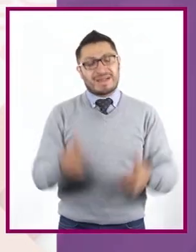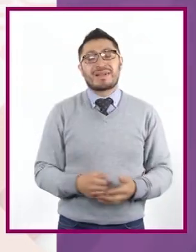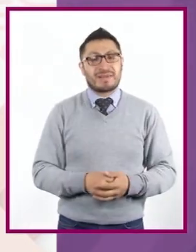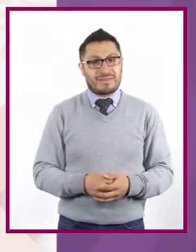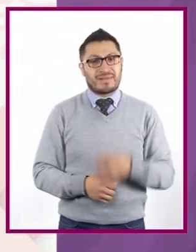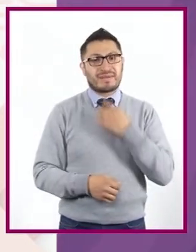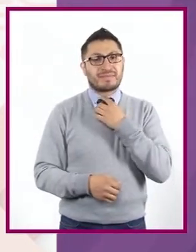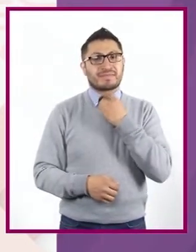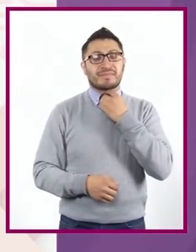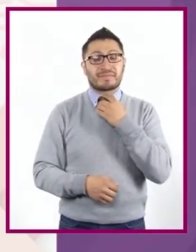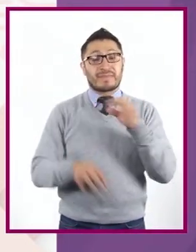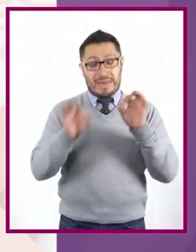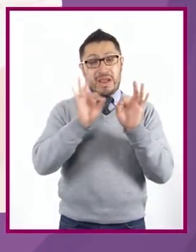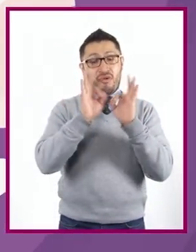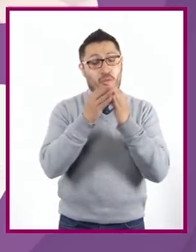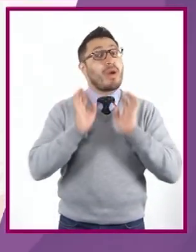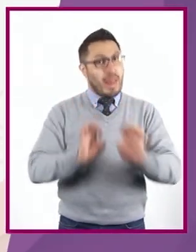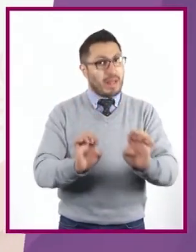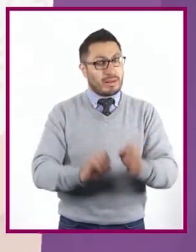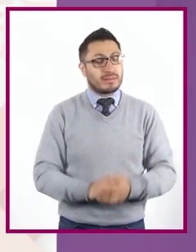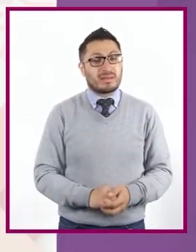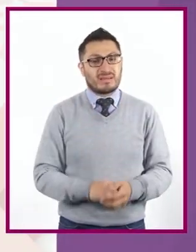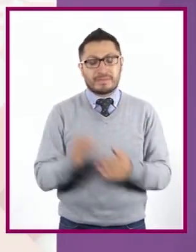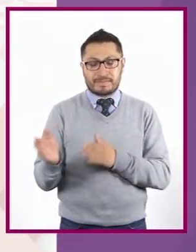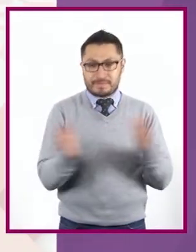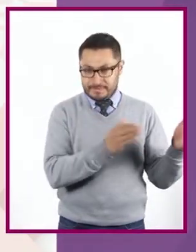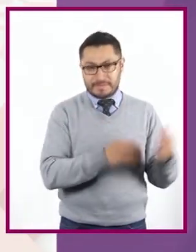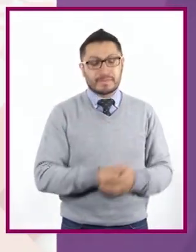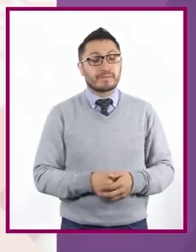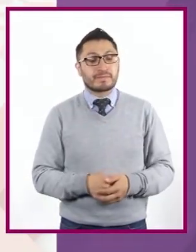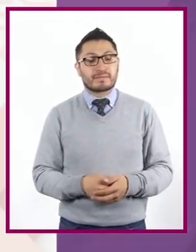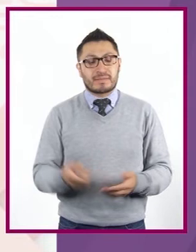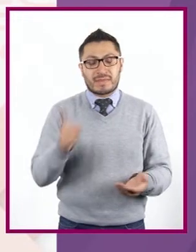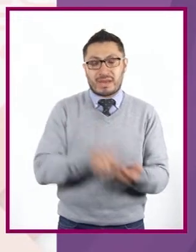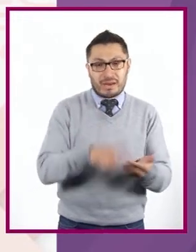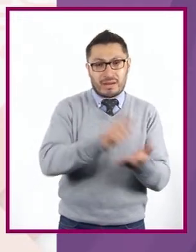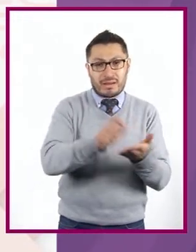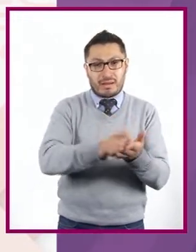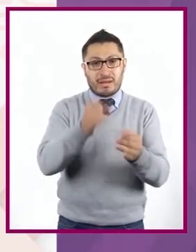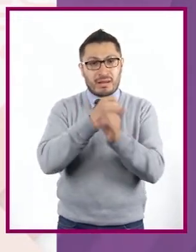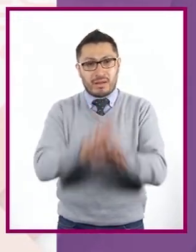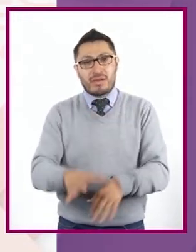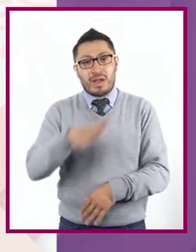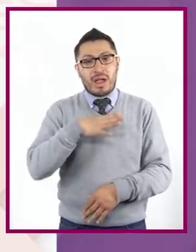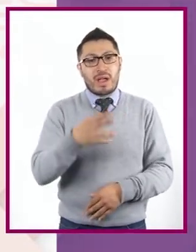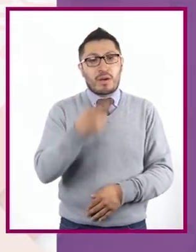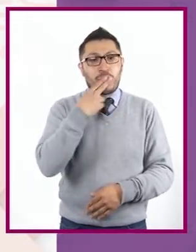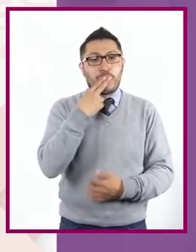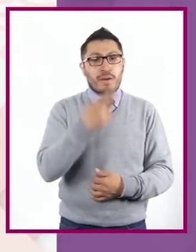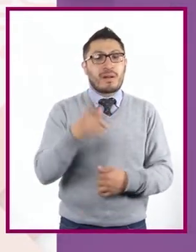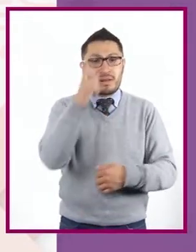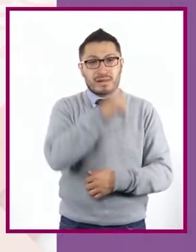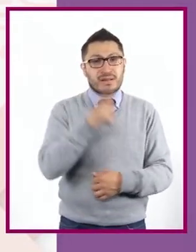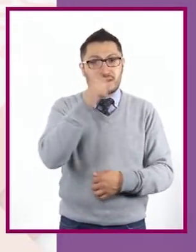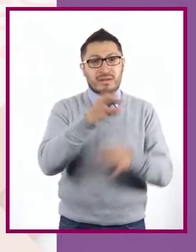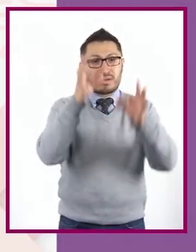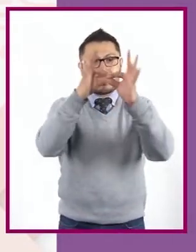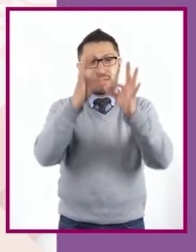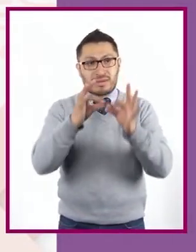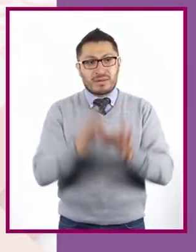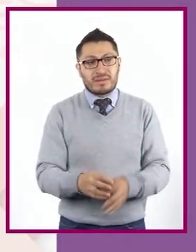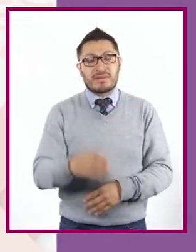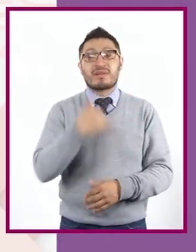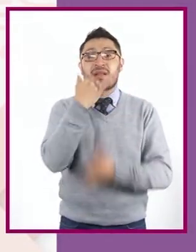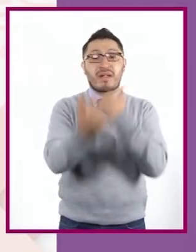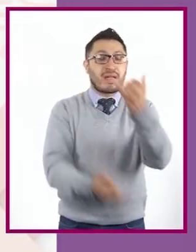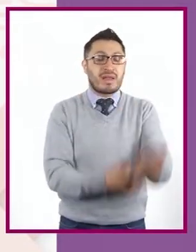modismo. Pasemos a la siguiente. En las notas informativas se suelen usar un lenguaje preciso y sin